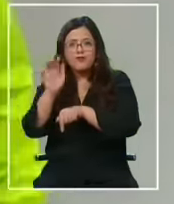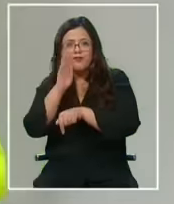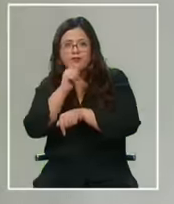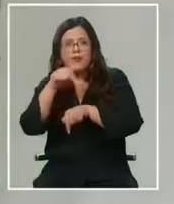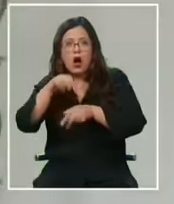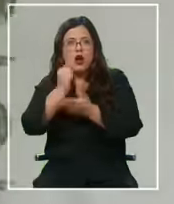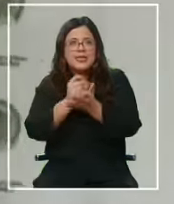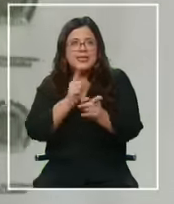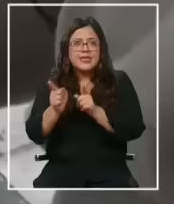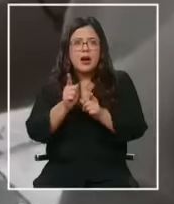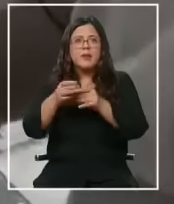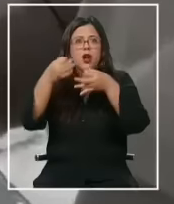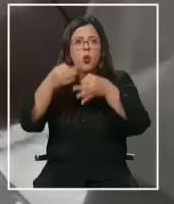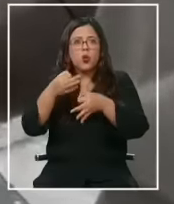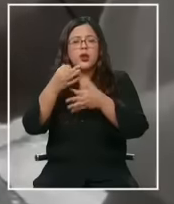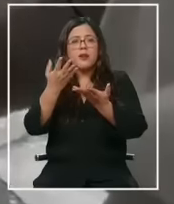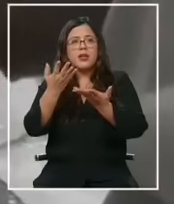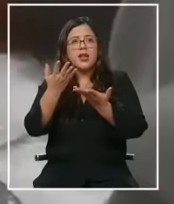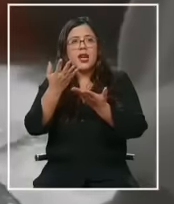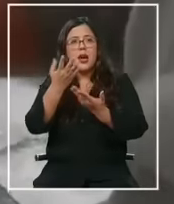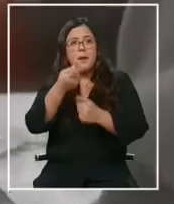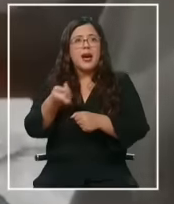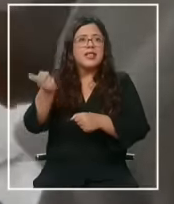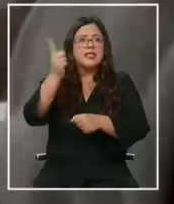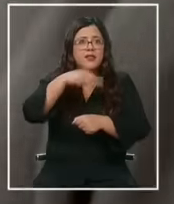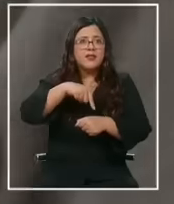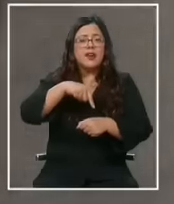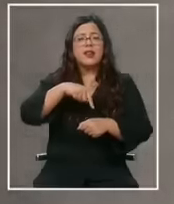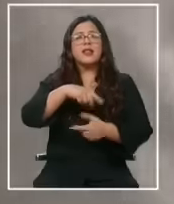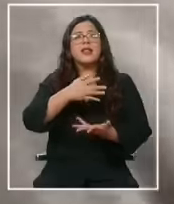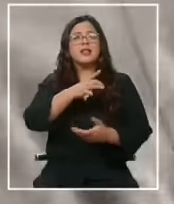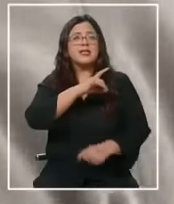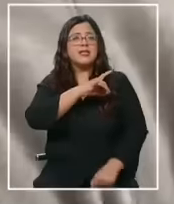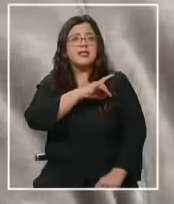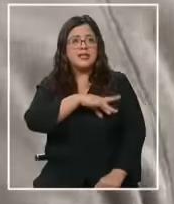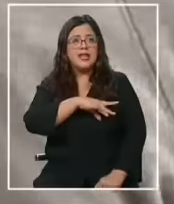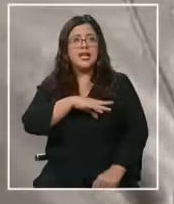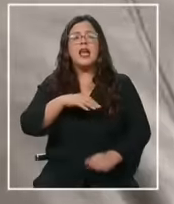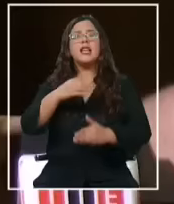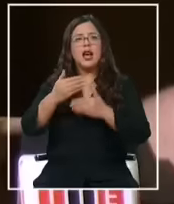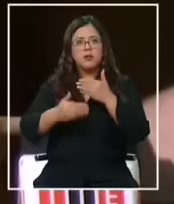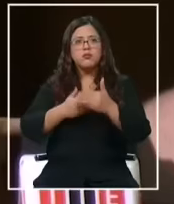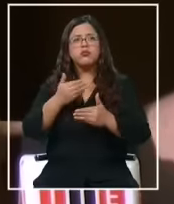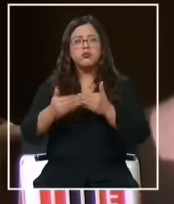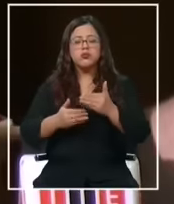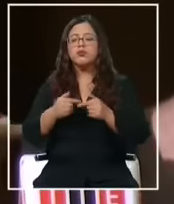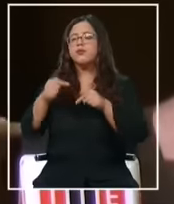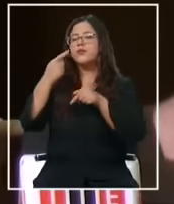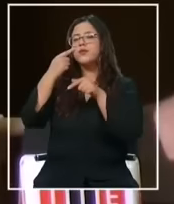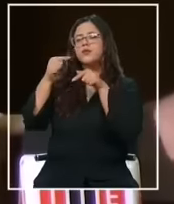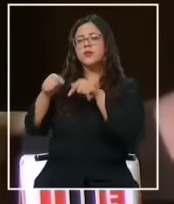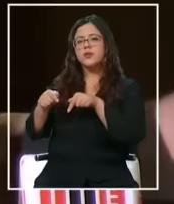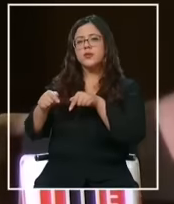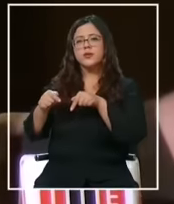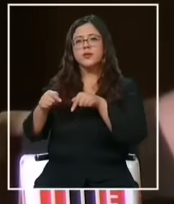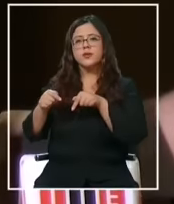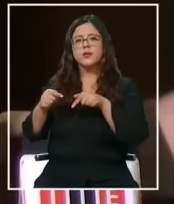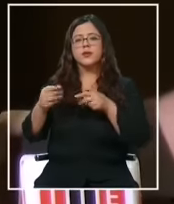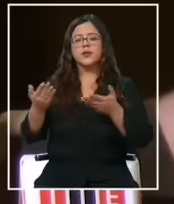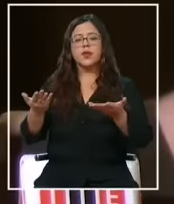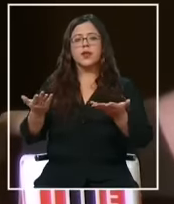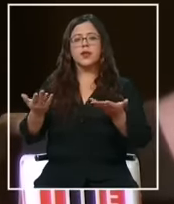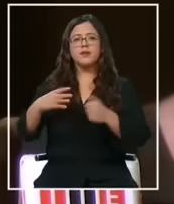los trámites para que abandone el país cafetero y enfrente la justicia en Chile ya están en marcha. Como en definitiva, después